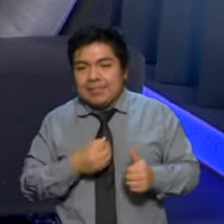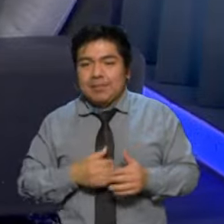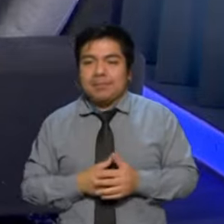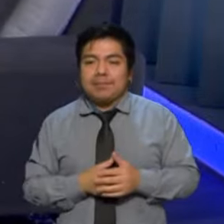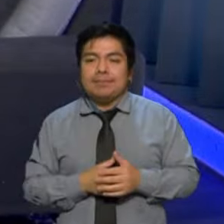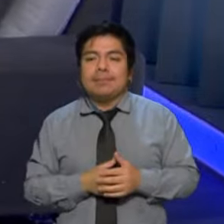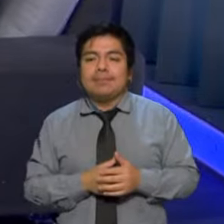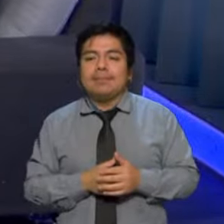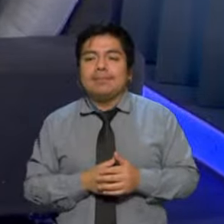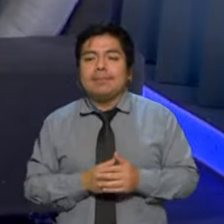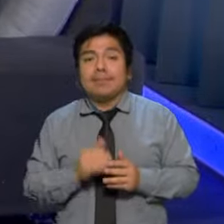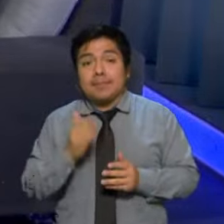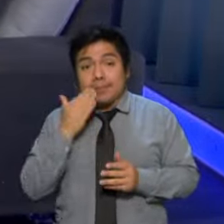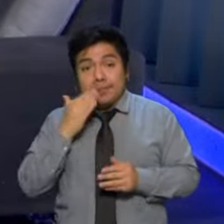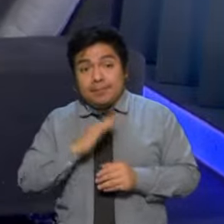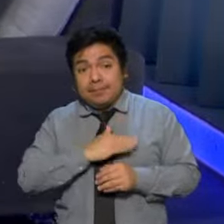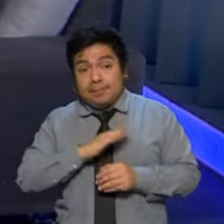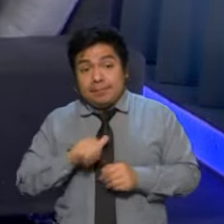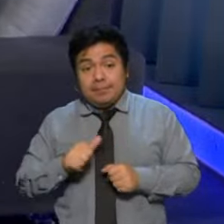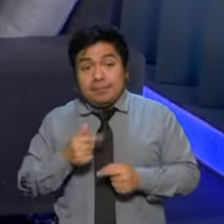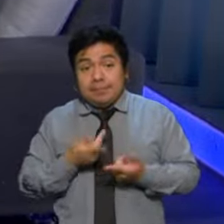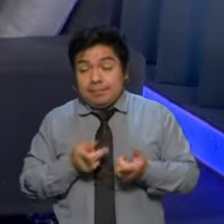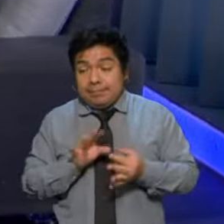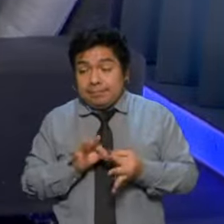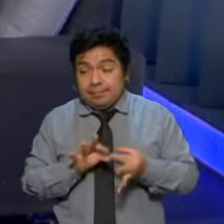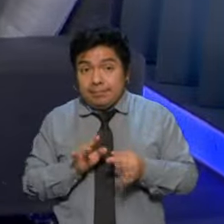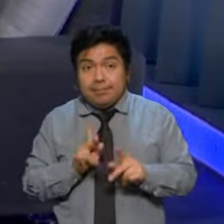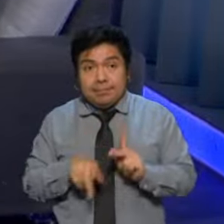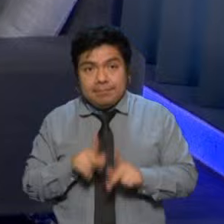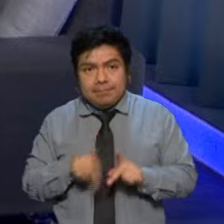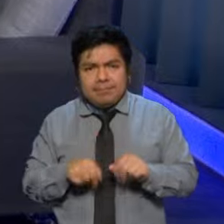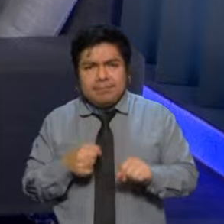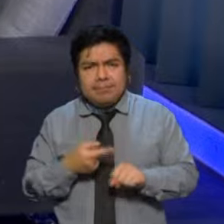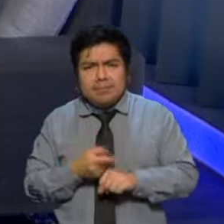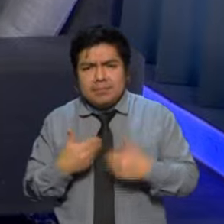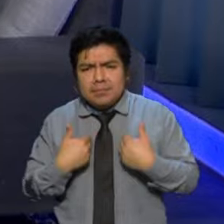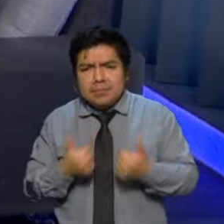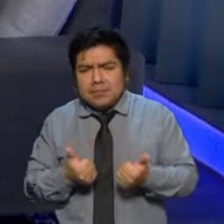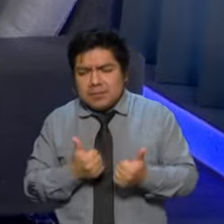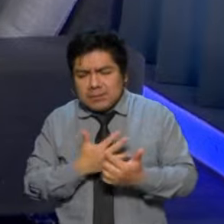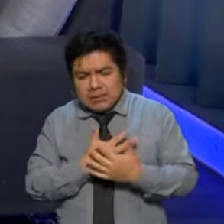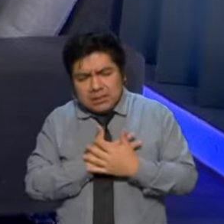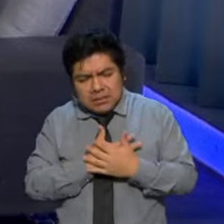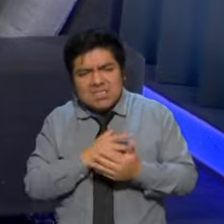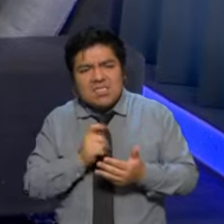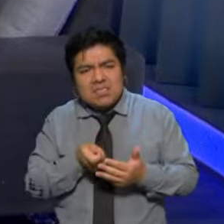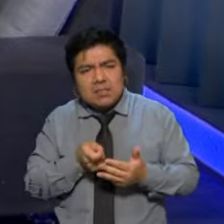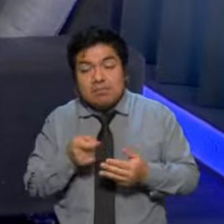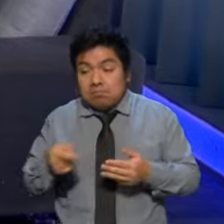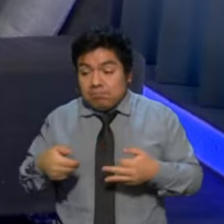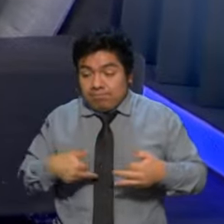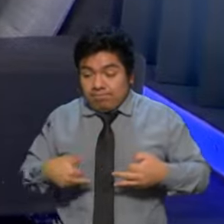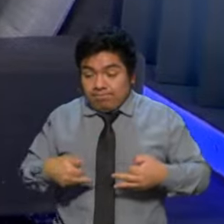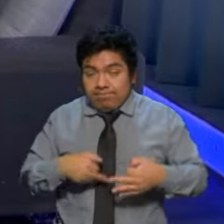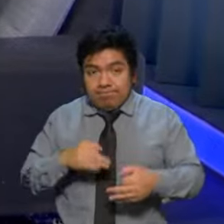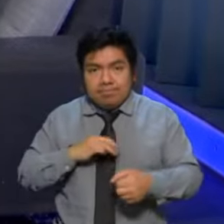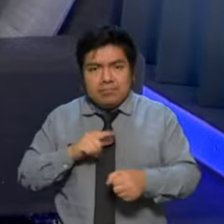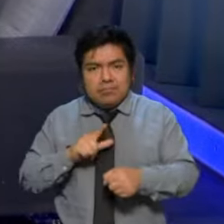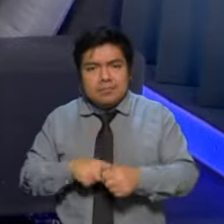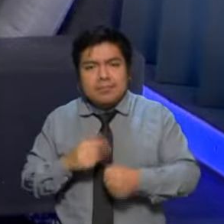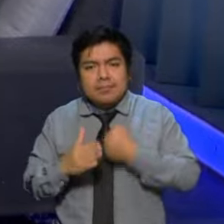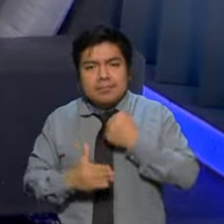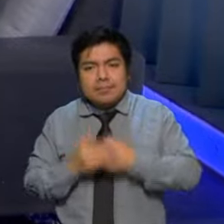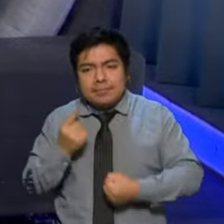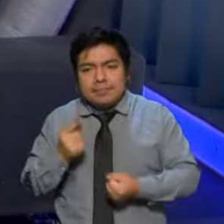Oiga. ¿Qué onda? Platíquenos. Claro que sí. ¿Qué vamos a entender del amor y qué tiene de especial esta puesta en escena? Sí, es que sí,